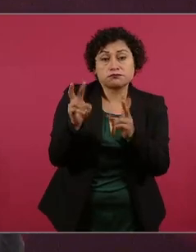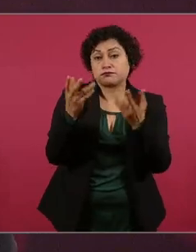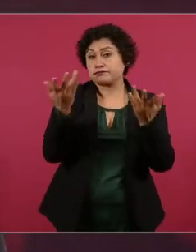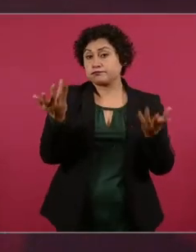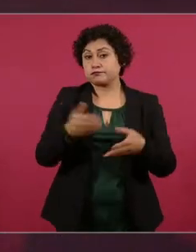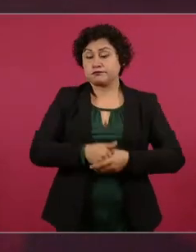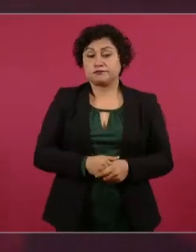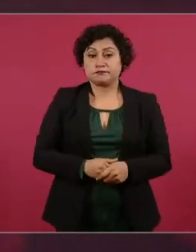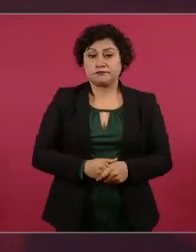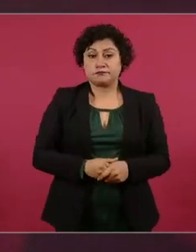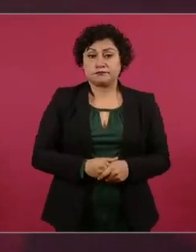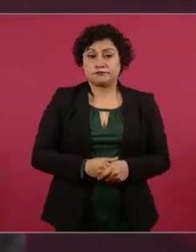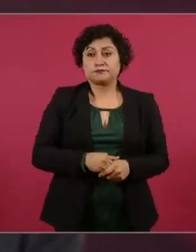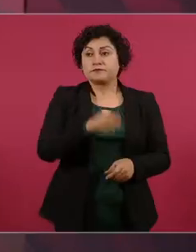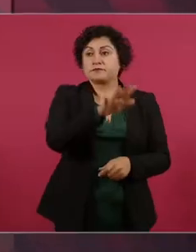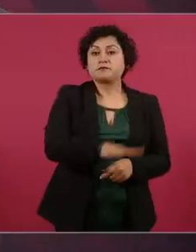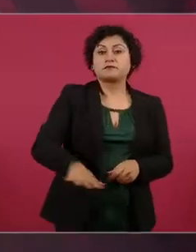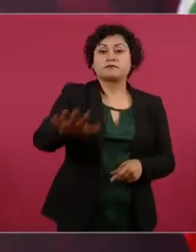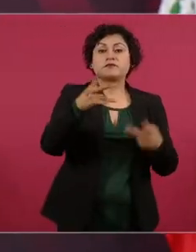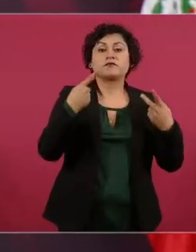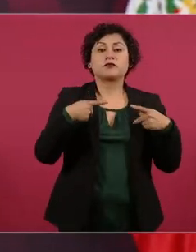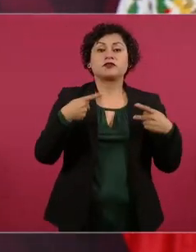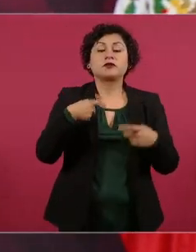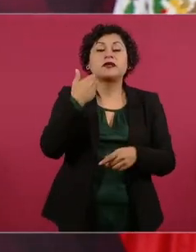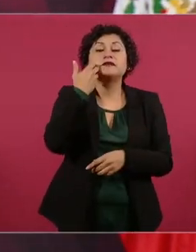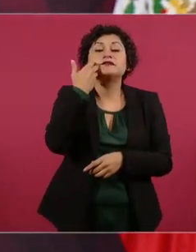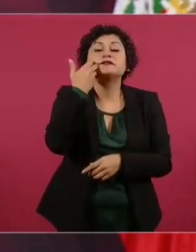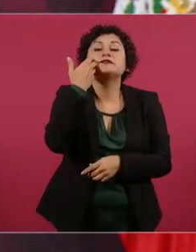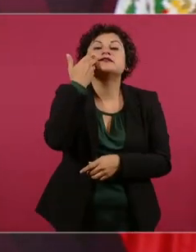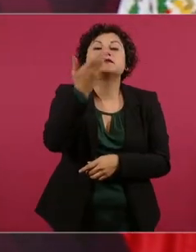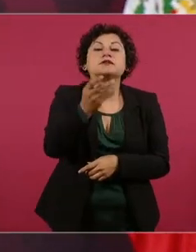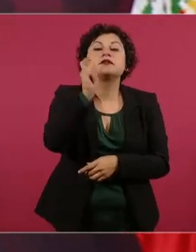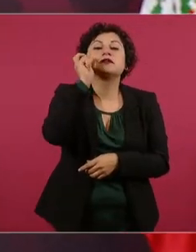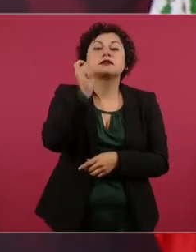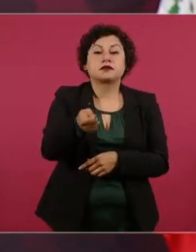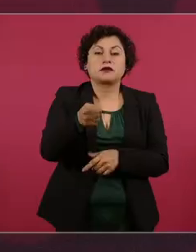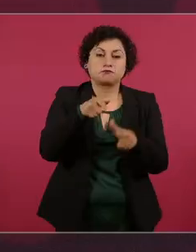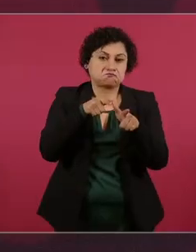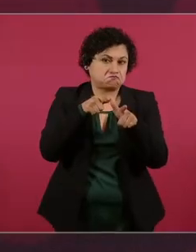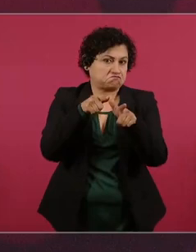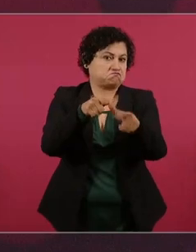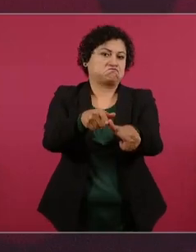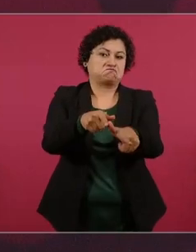quiere es que se siga desterrando la corrupción,